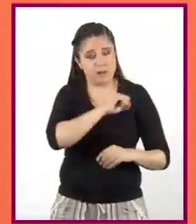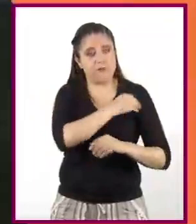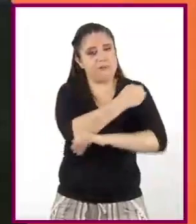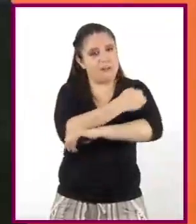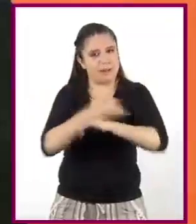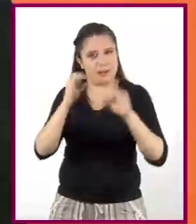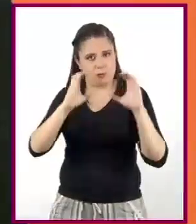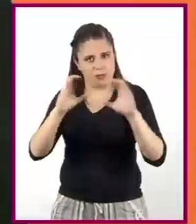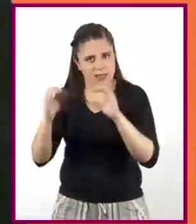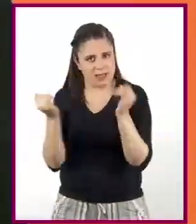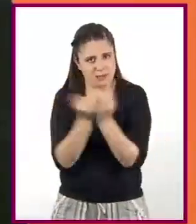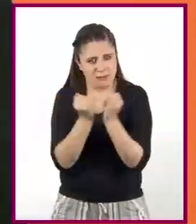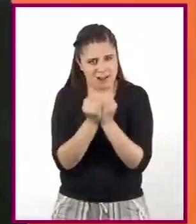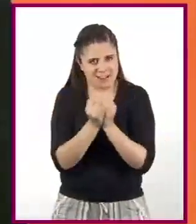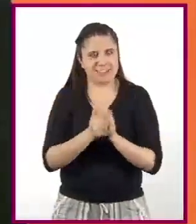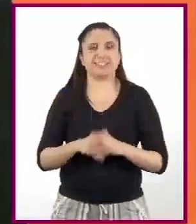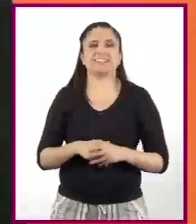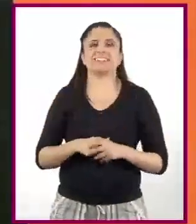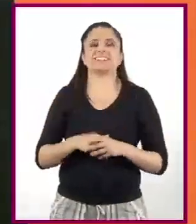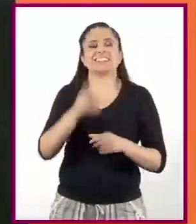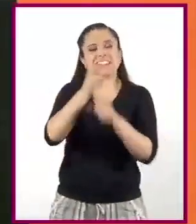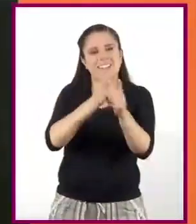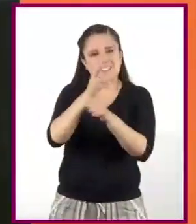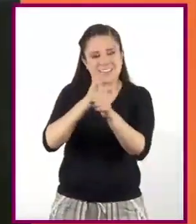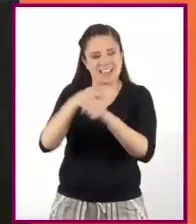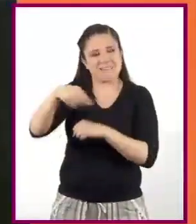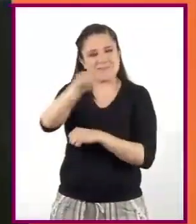familia. Las y los invitamos a